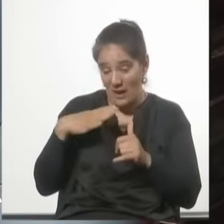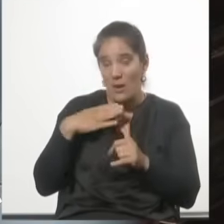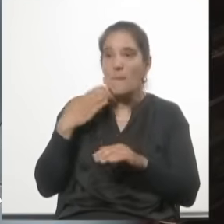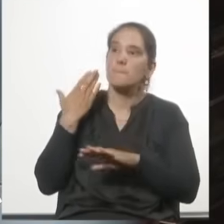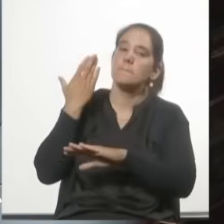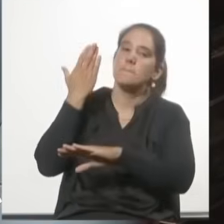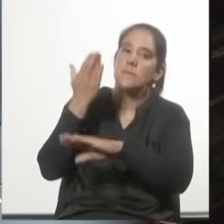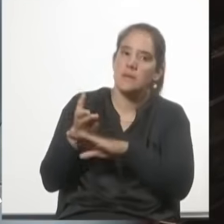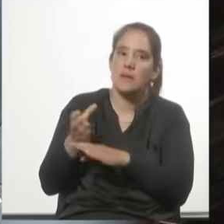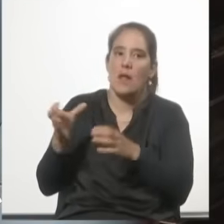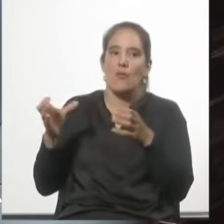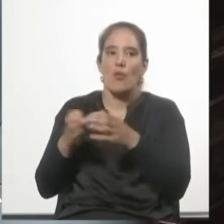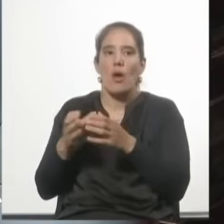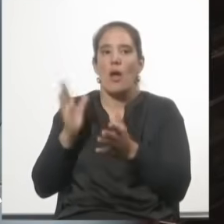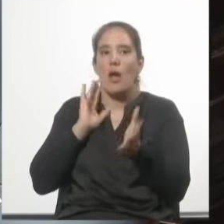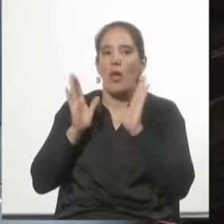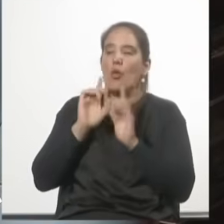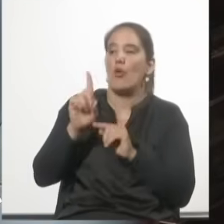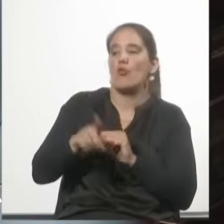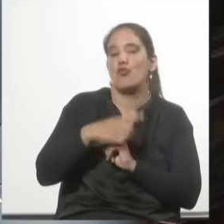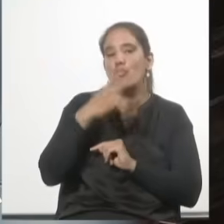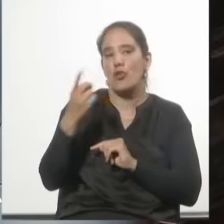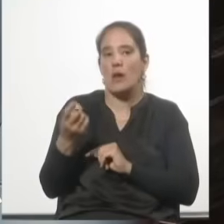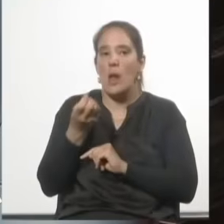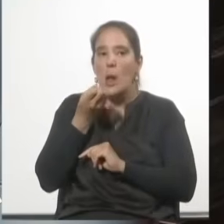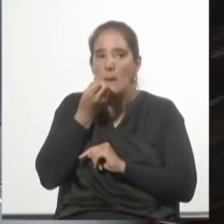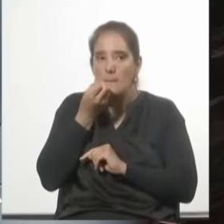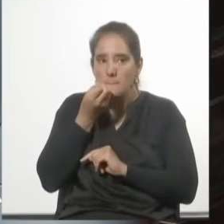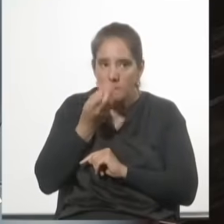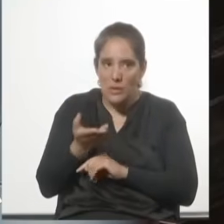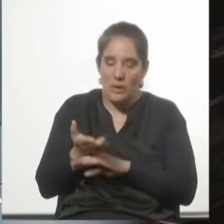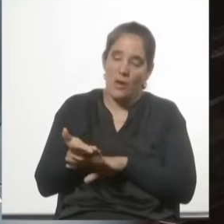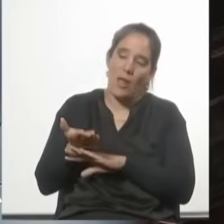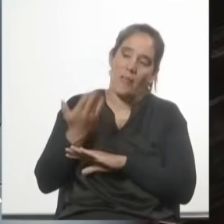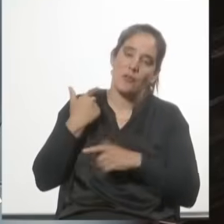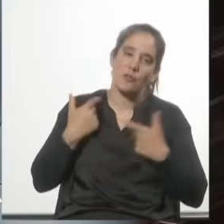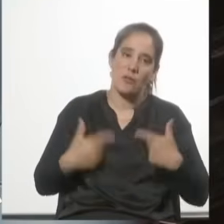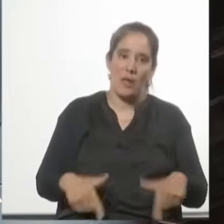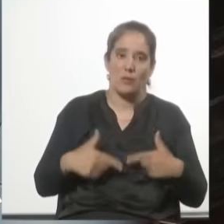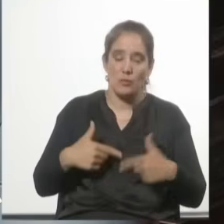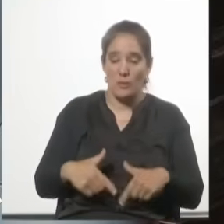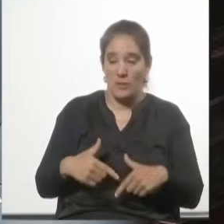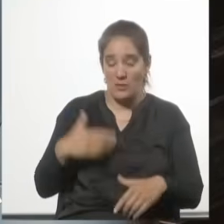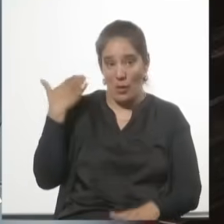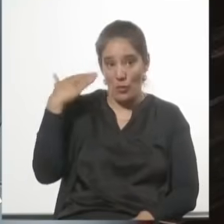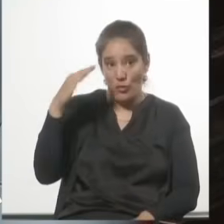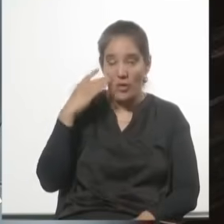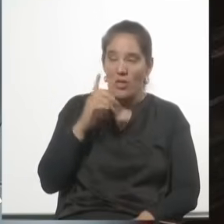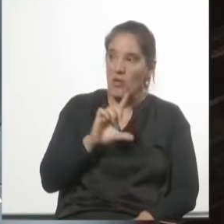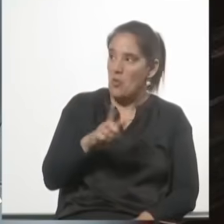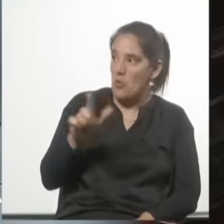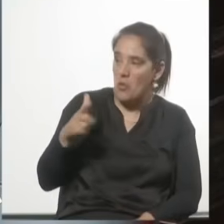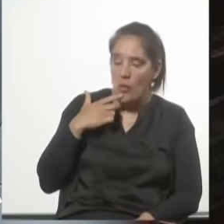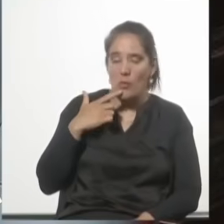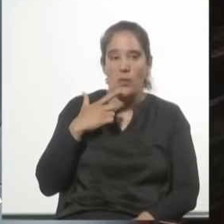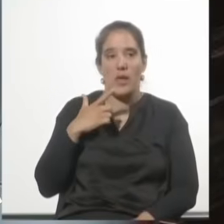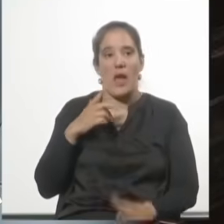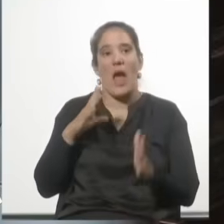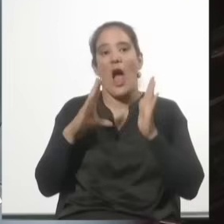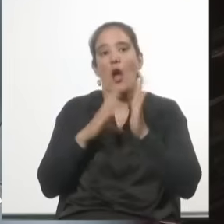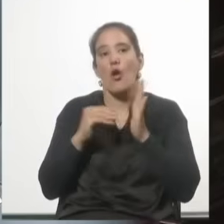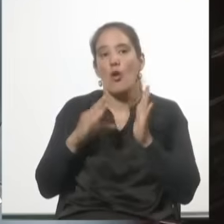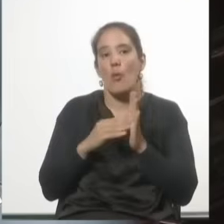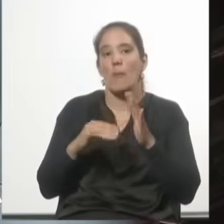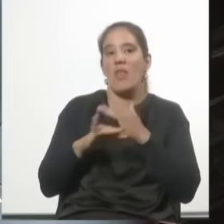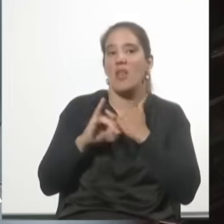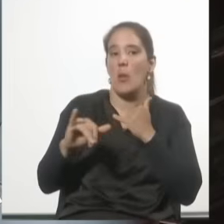estudio jurídico externo, ya que con las anteriores autoridades no habían quedado copia de